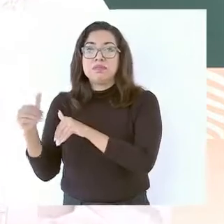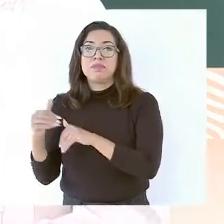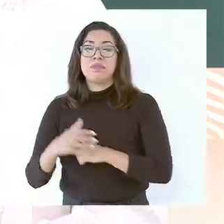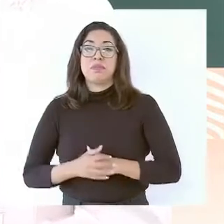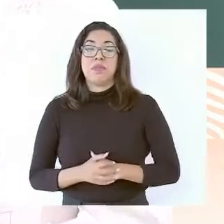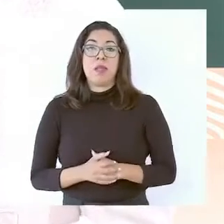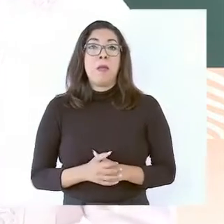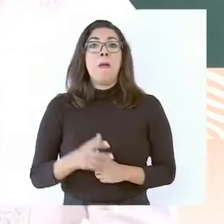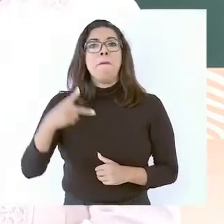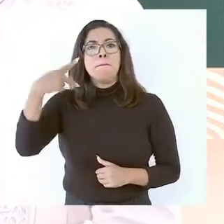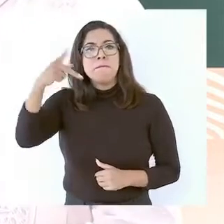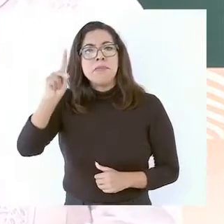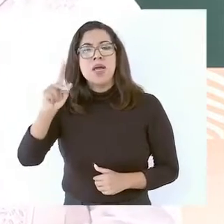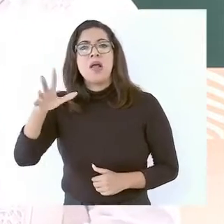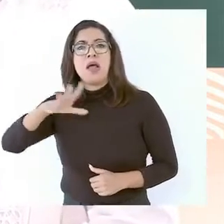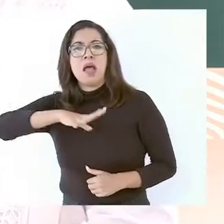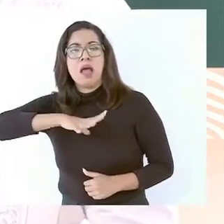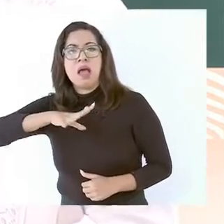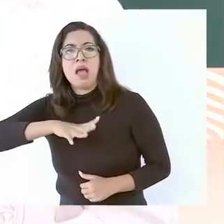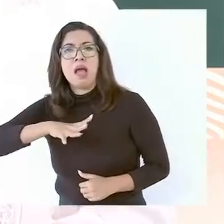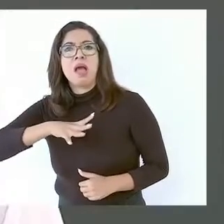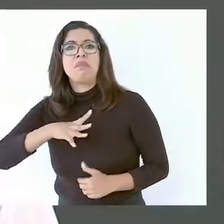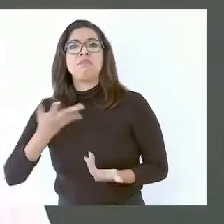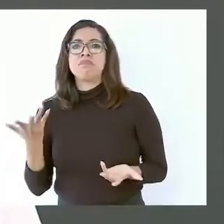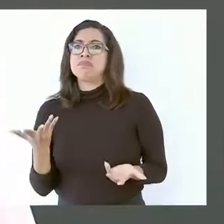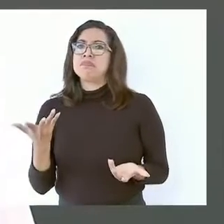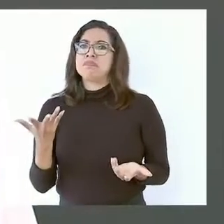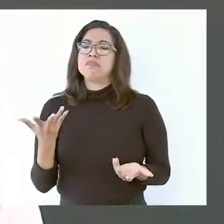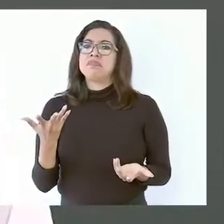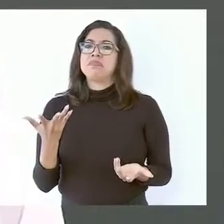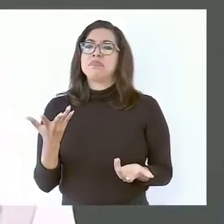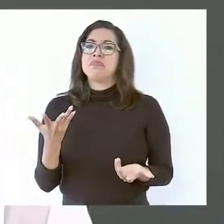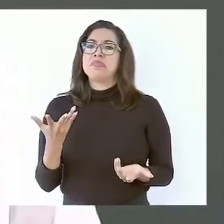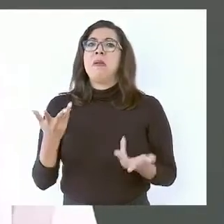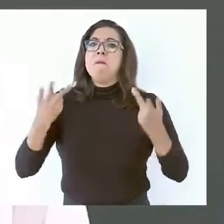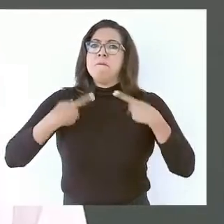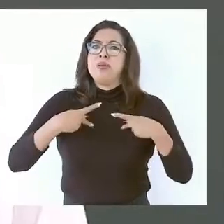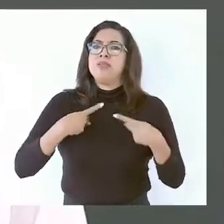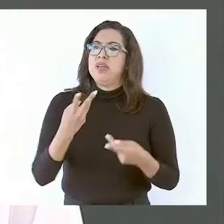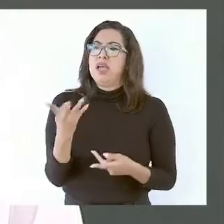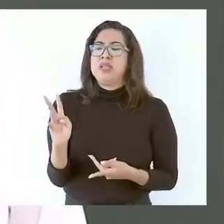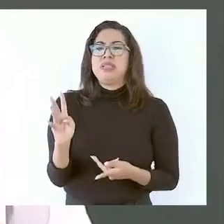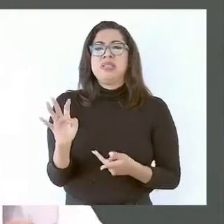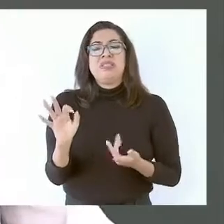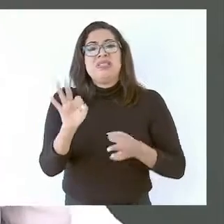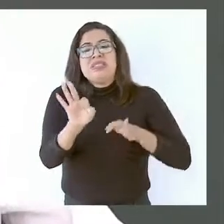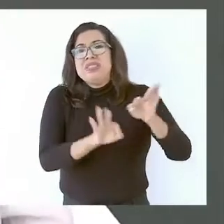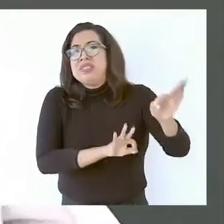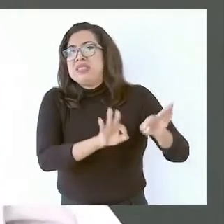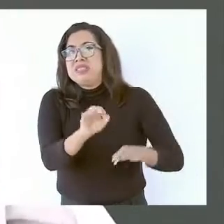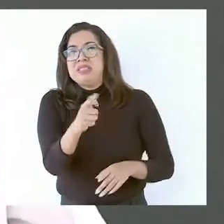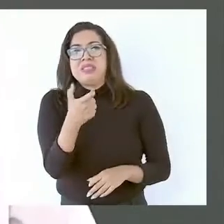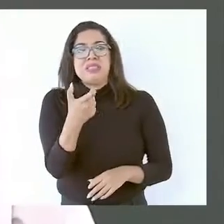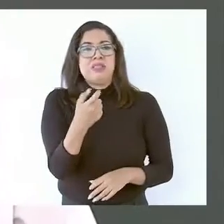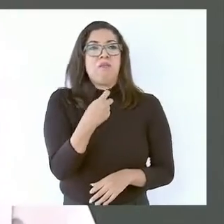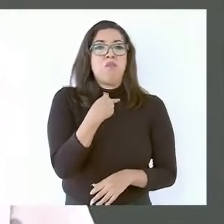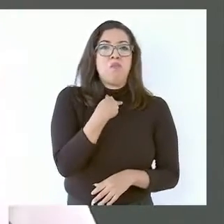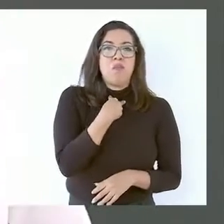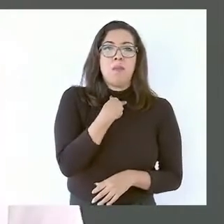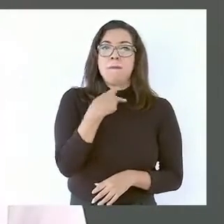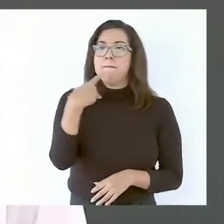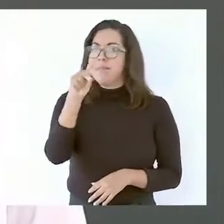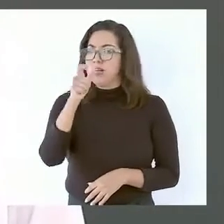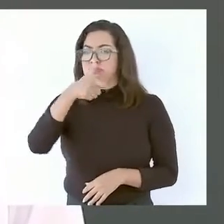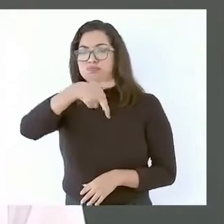actividades productivas y sin un salario seguro que llevar a sus familias. Nunca bajamos los brazos.